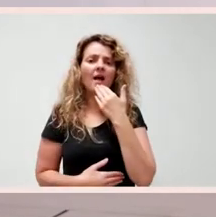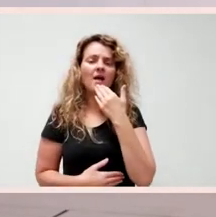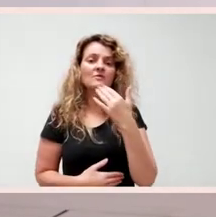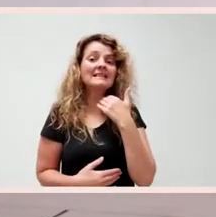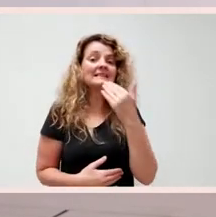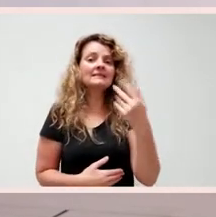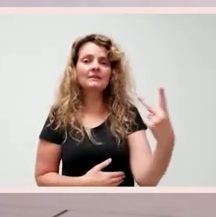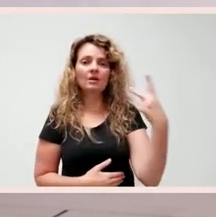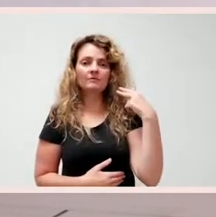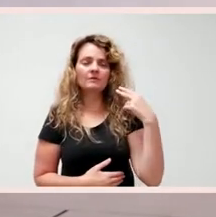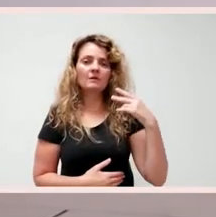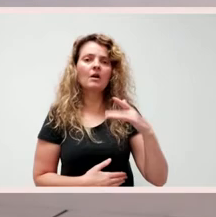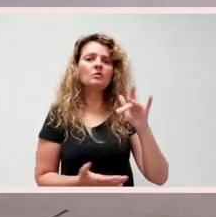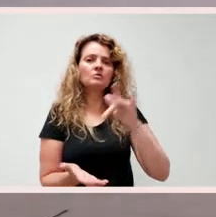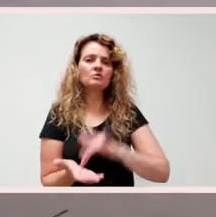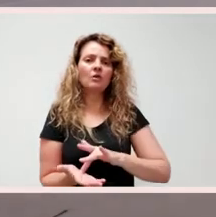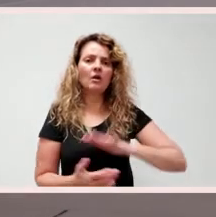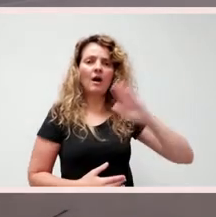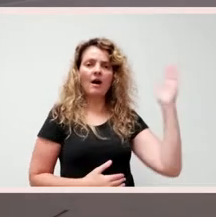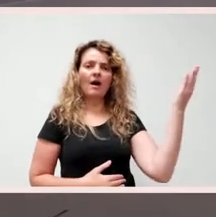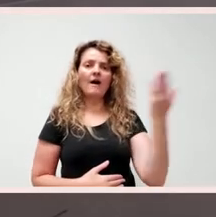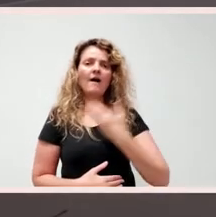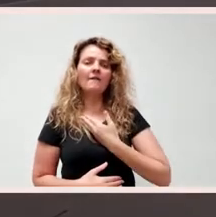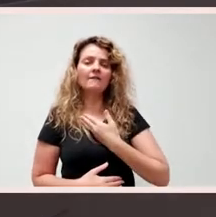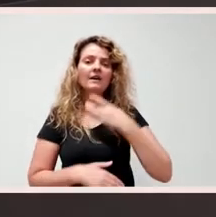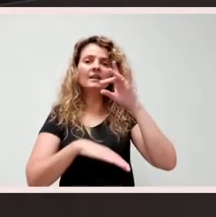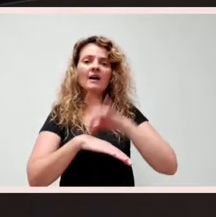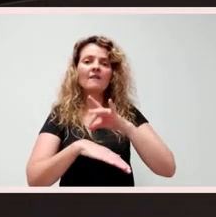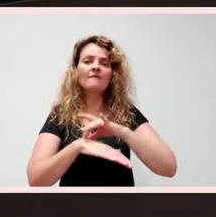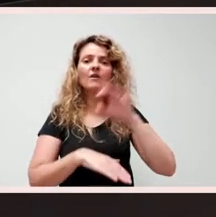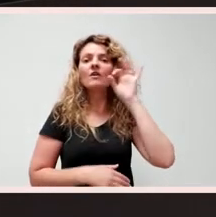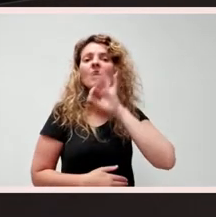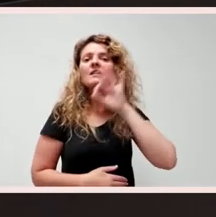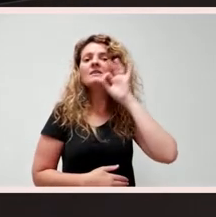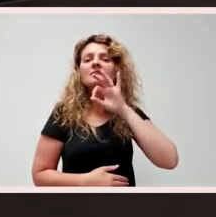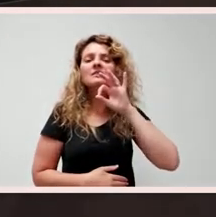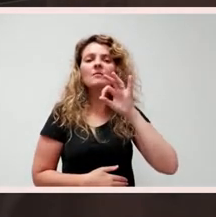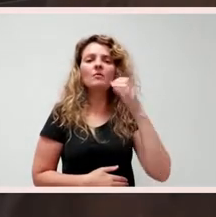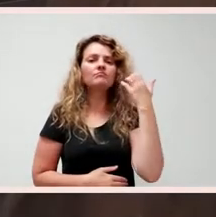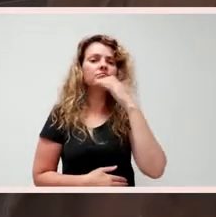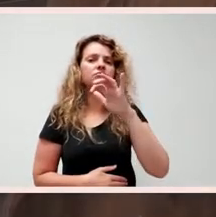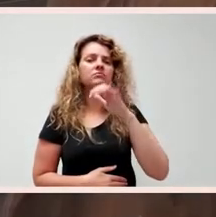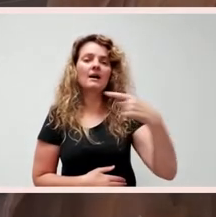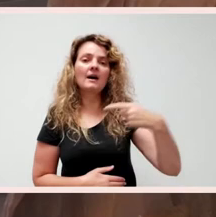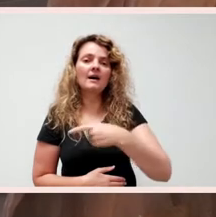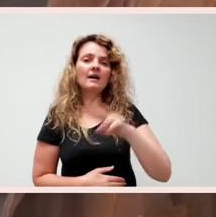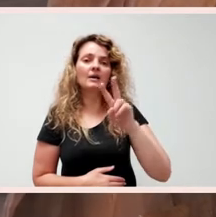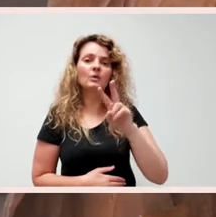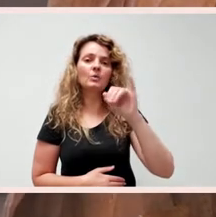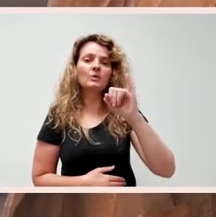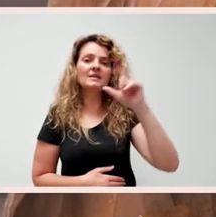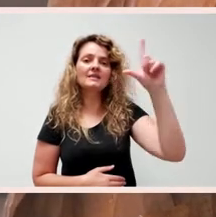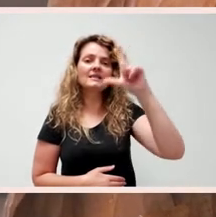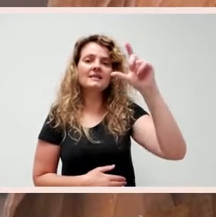Concretamente, coñecemos tres pezas que todavía se conservan, que fixoas prácticamente cando xa estaba enfermo por